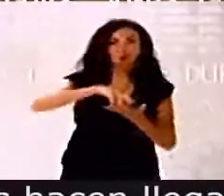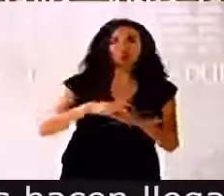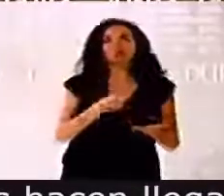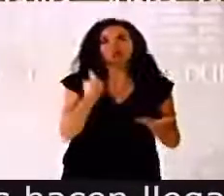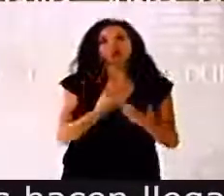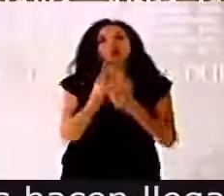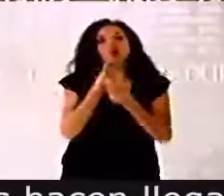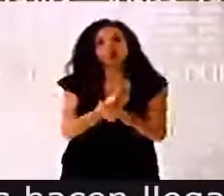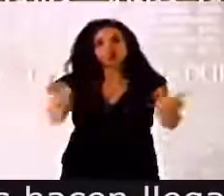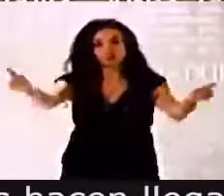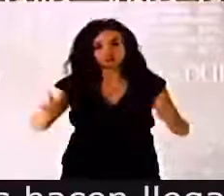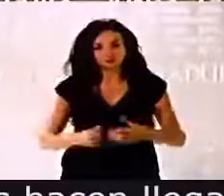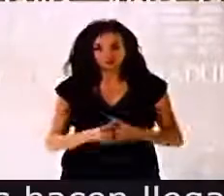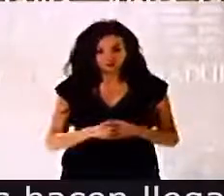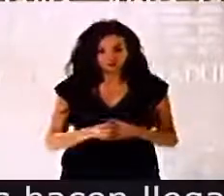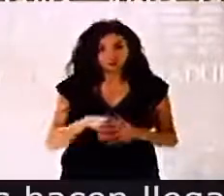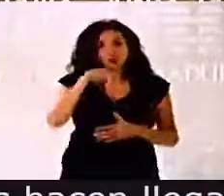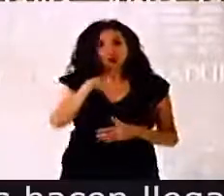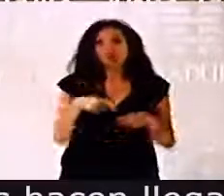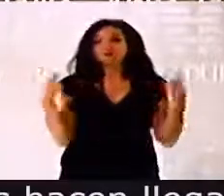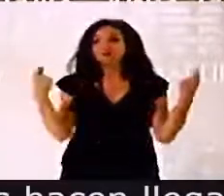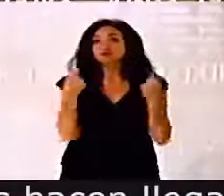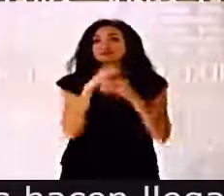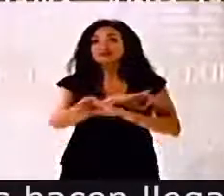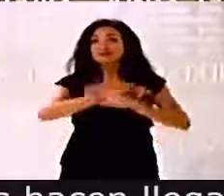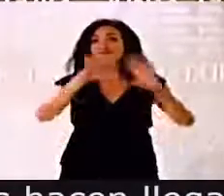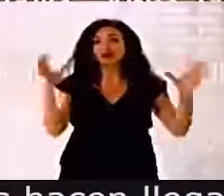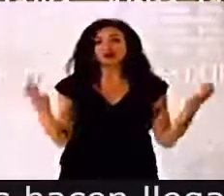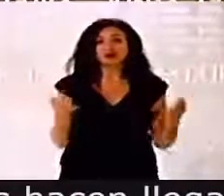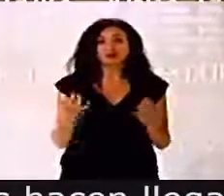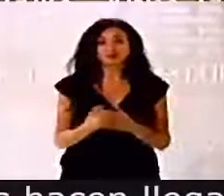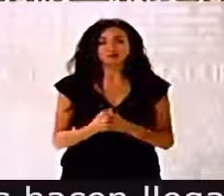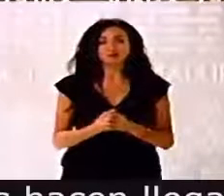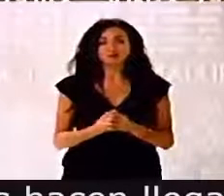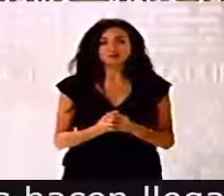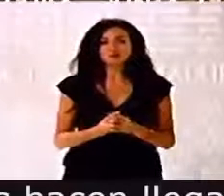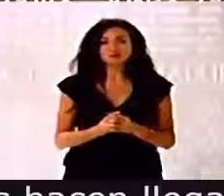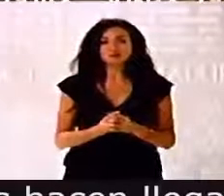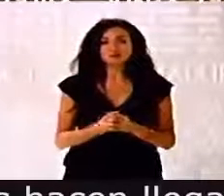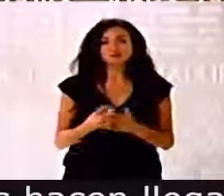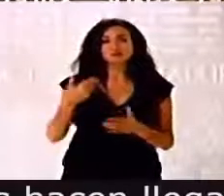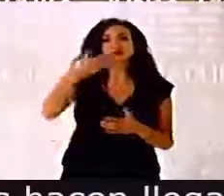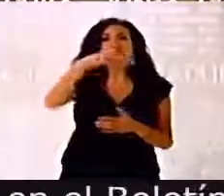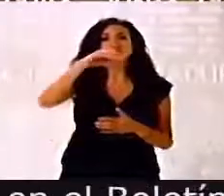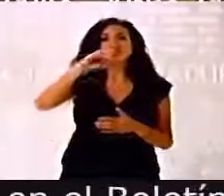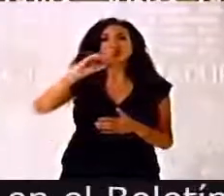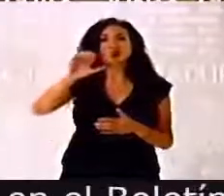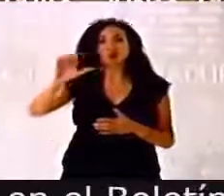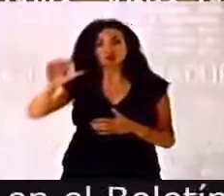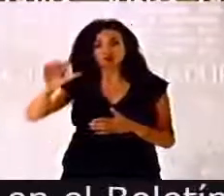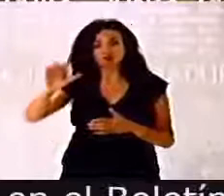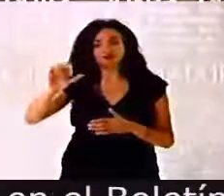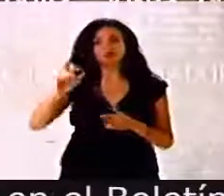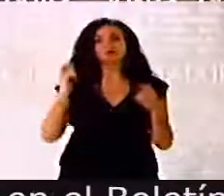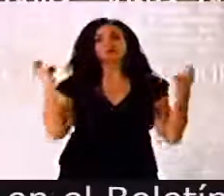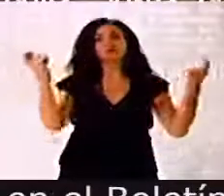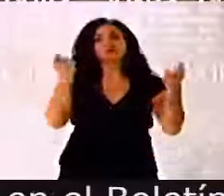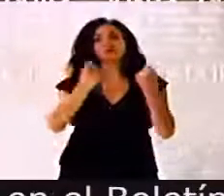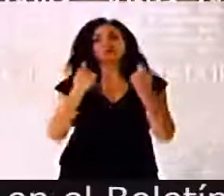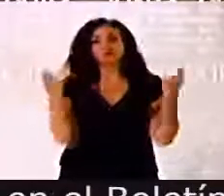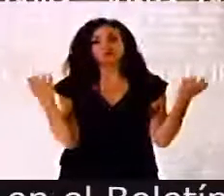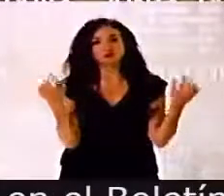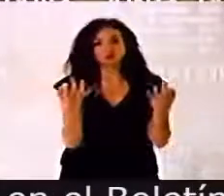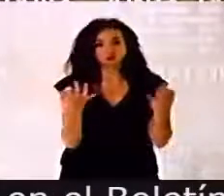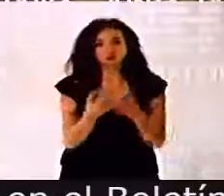Hoy se ha publicado claramente en el Boletín Oficial del Estado lo que sigue en